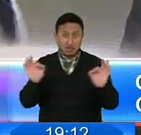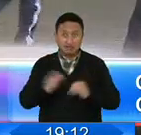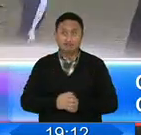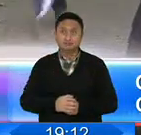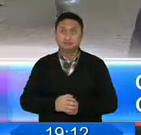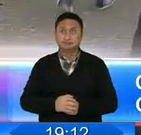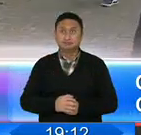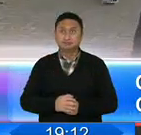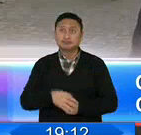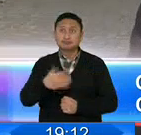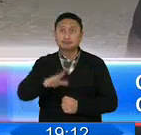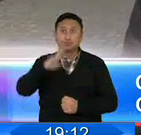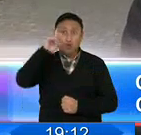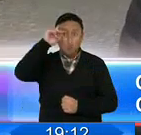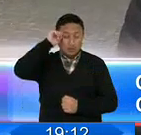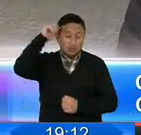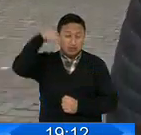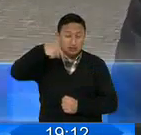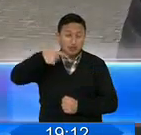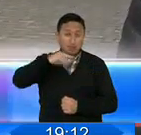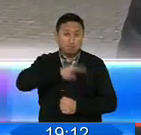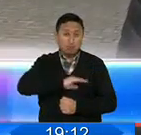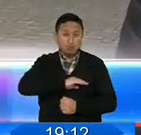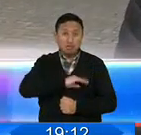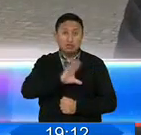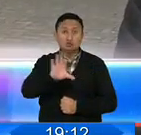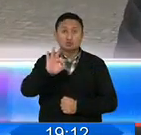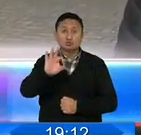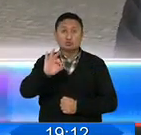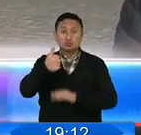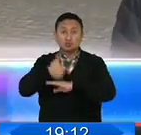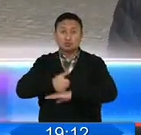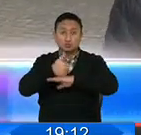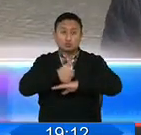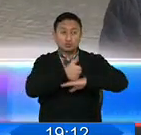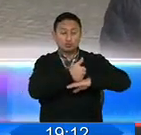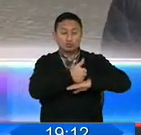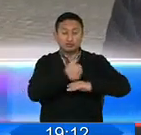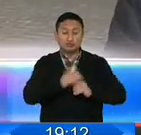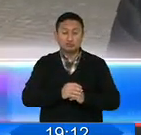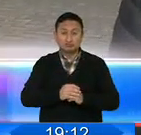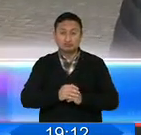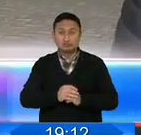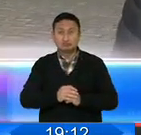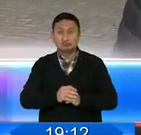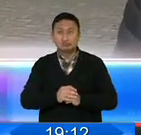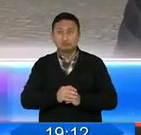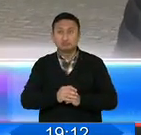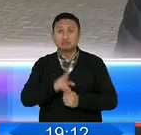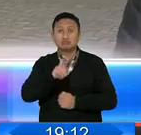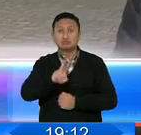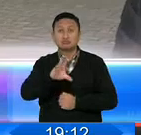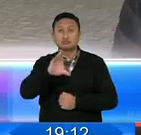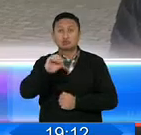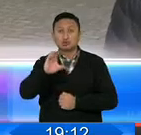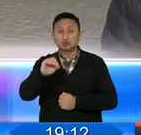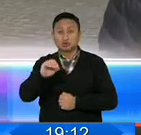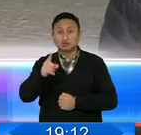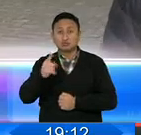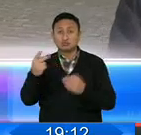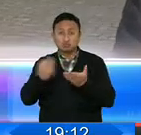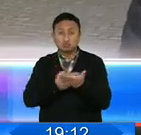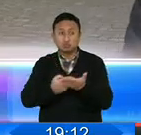que en el Distrito Metropolitano, como Intendencia, tenemos 9 comisarios trabajando. 9 comisarios a 200 eventos